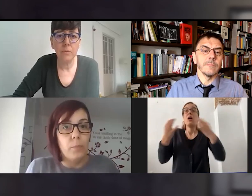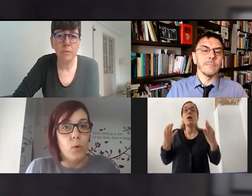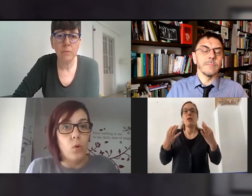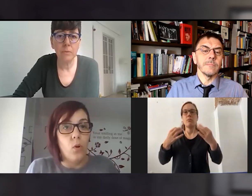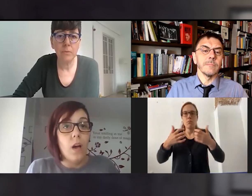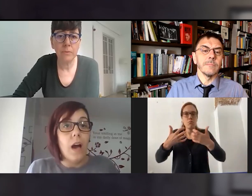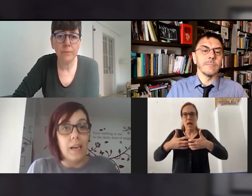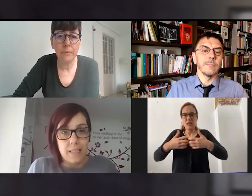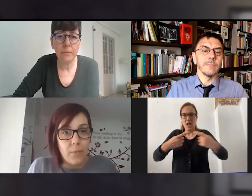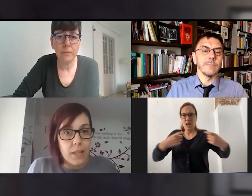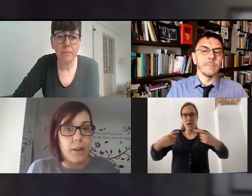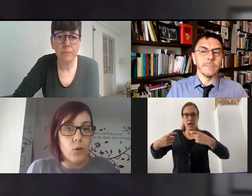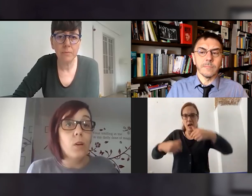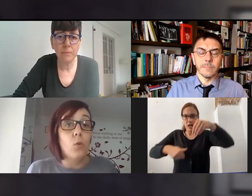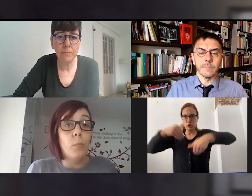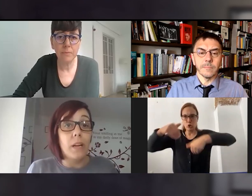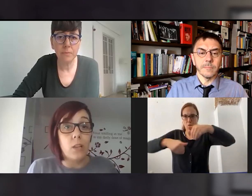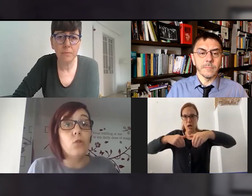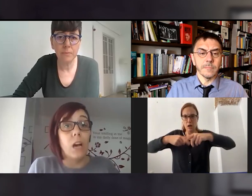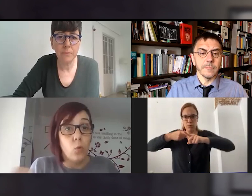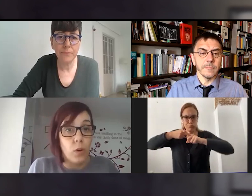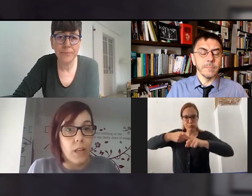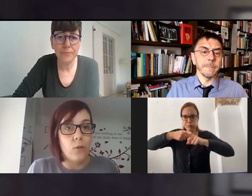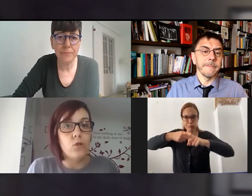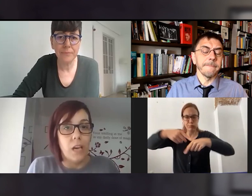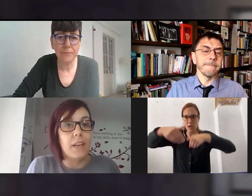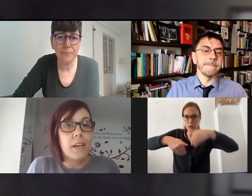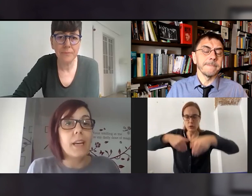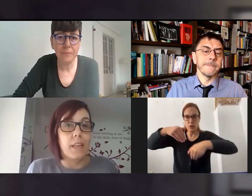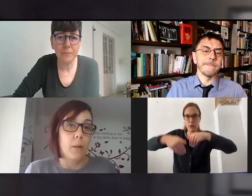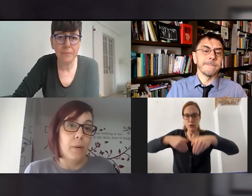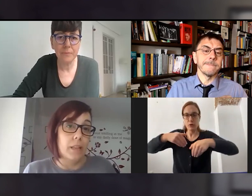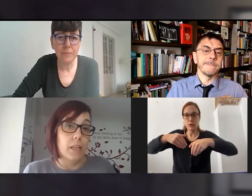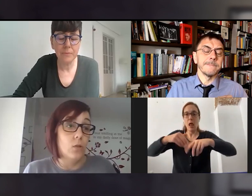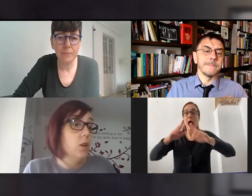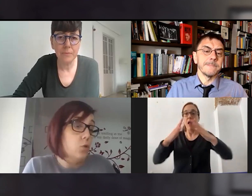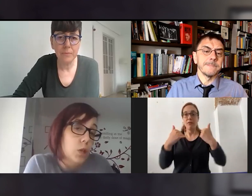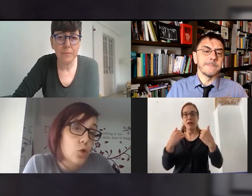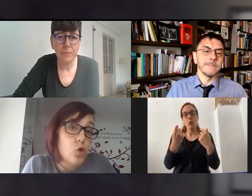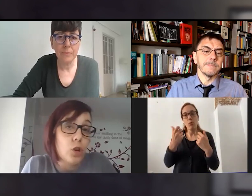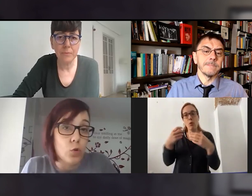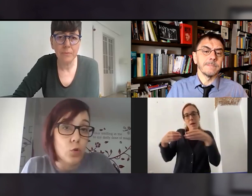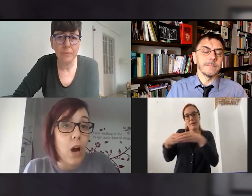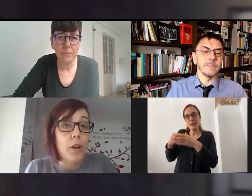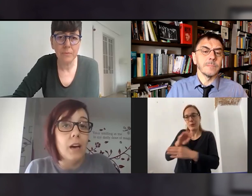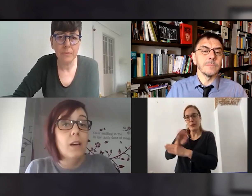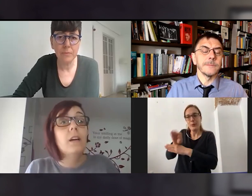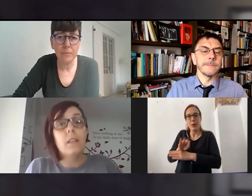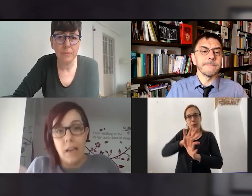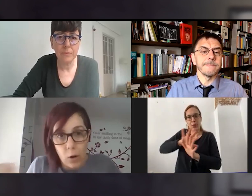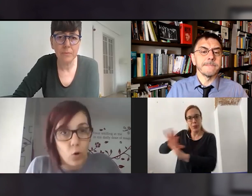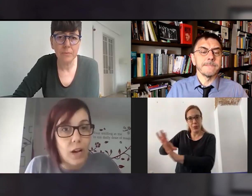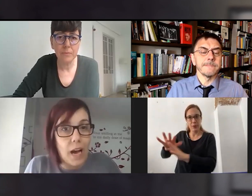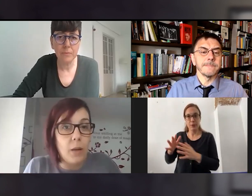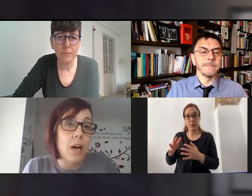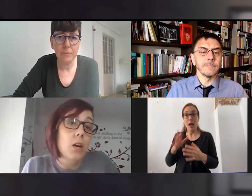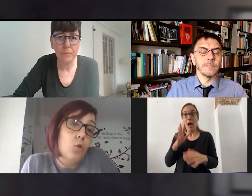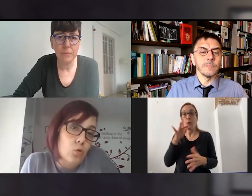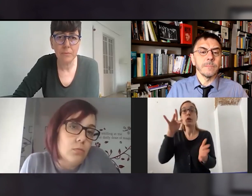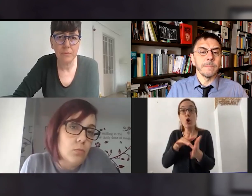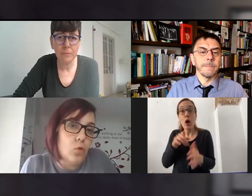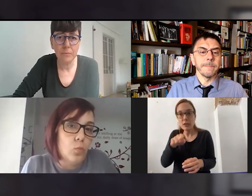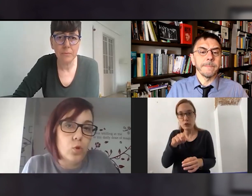tiempo tampoco a establecernos bien como partido y a cuidarnos y a hacer crecer el partido. Pues eso es lo que toca ahora, con